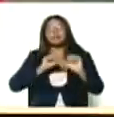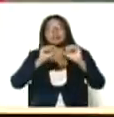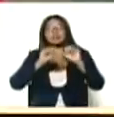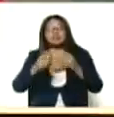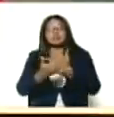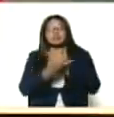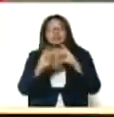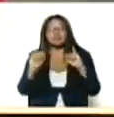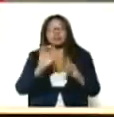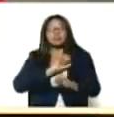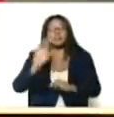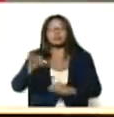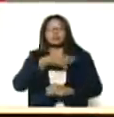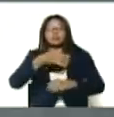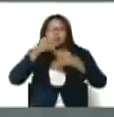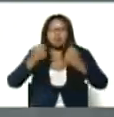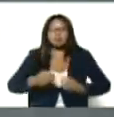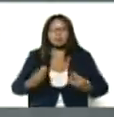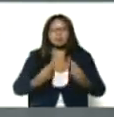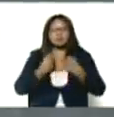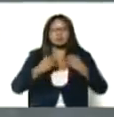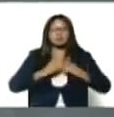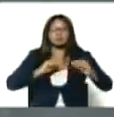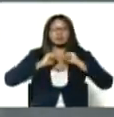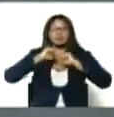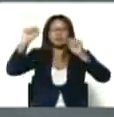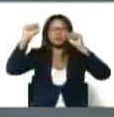¡Independencia y patria socialista!